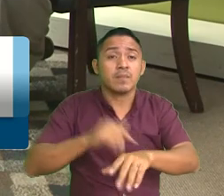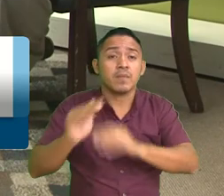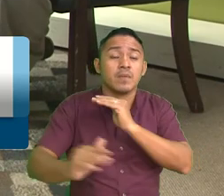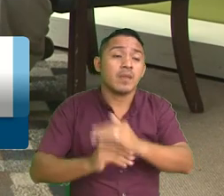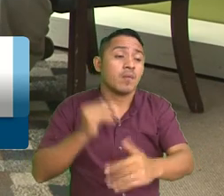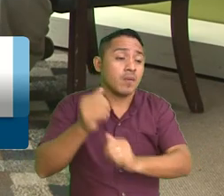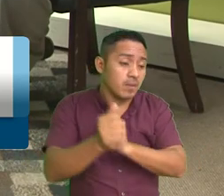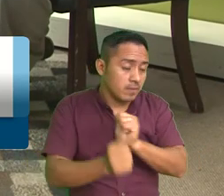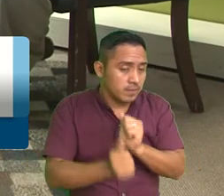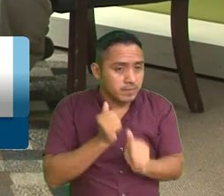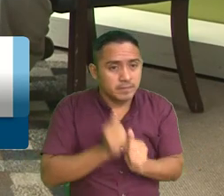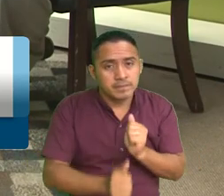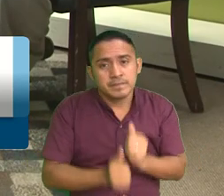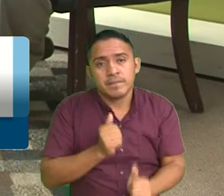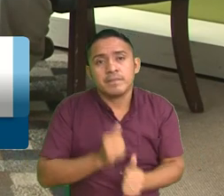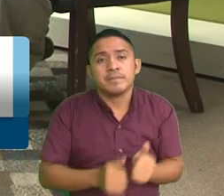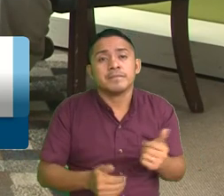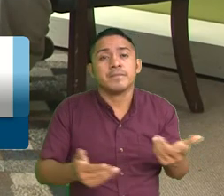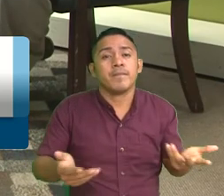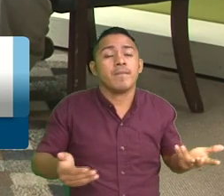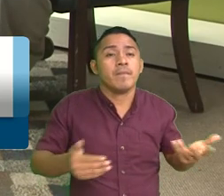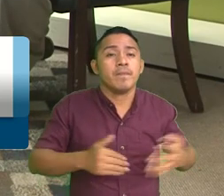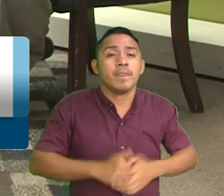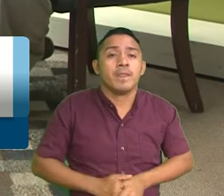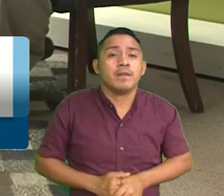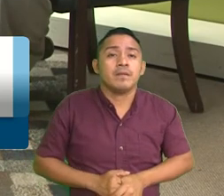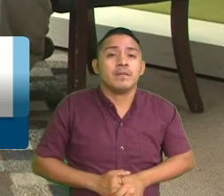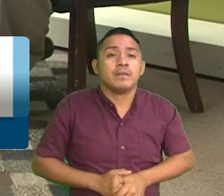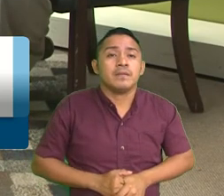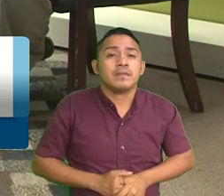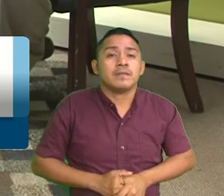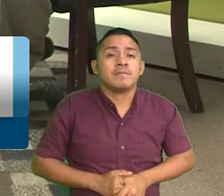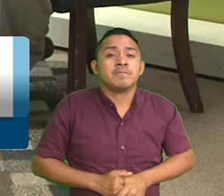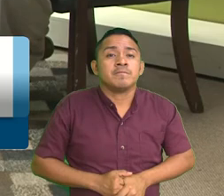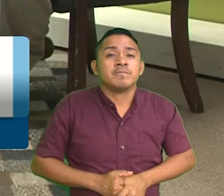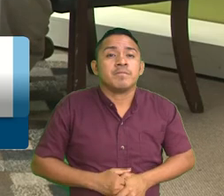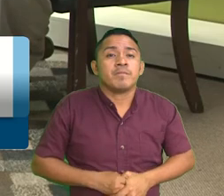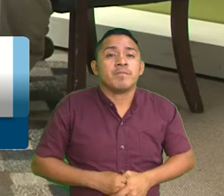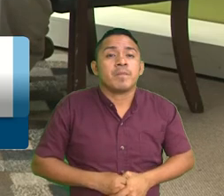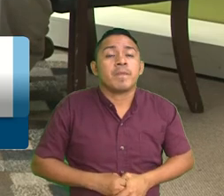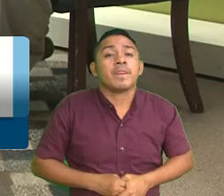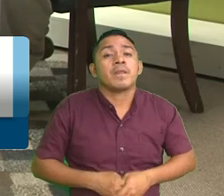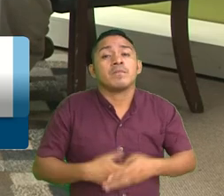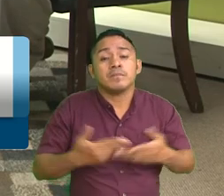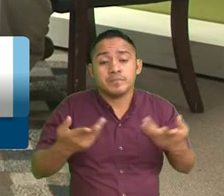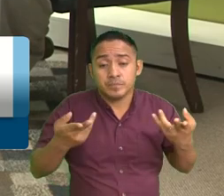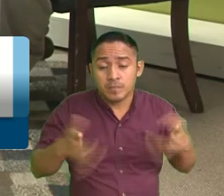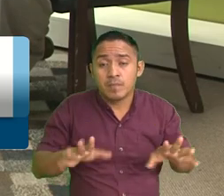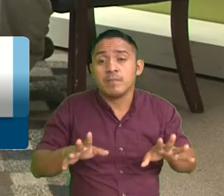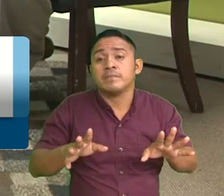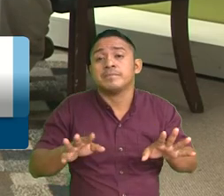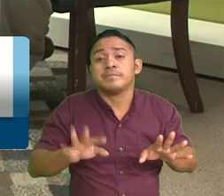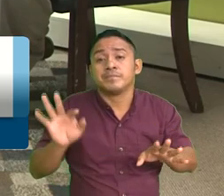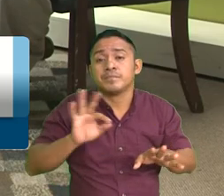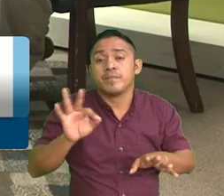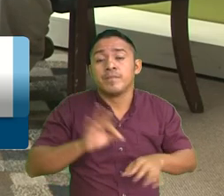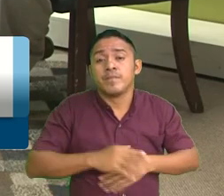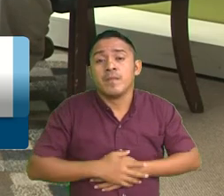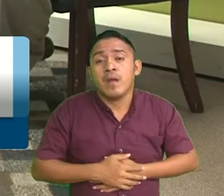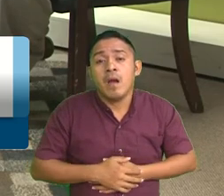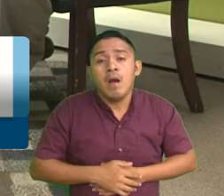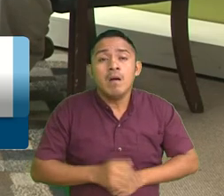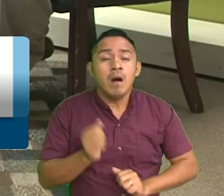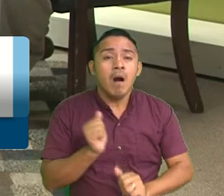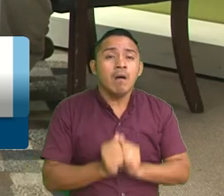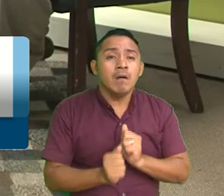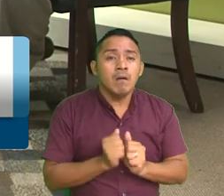daño. ¿Ya? Entonces, lo normal, promedio, que no involucra el uso